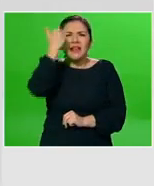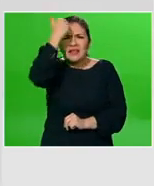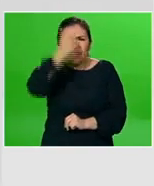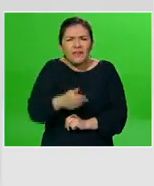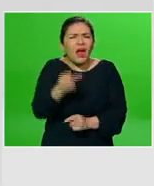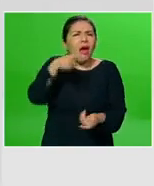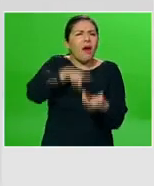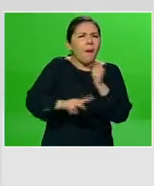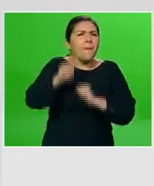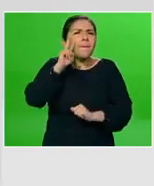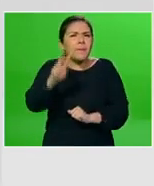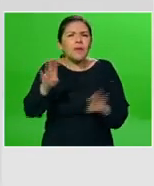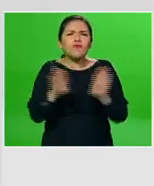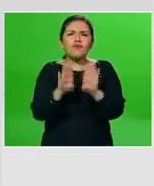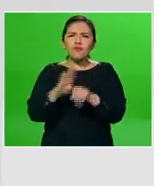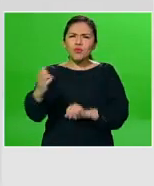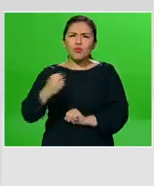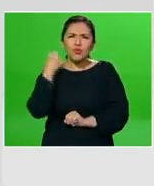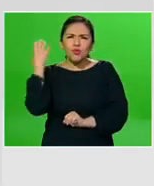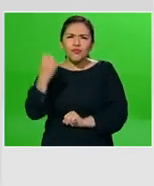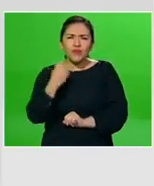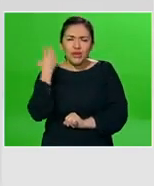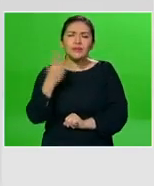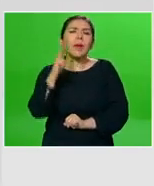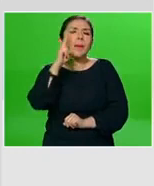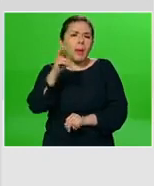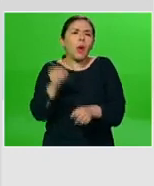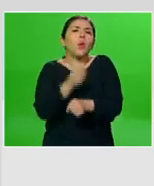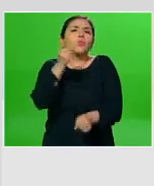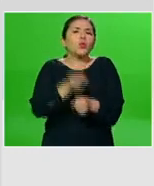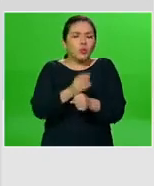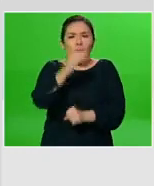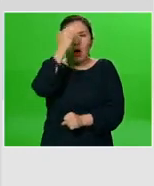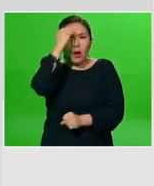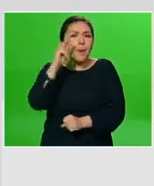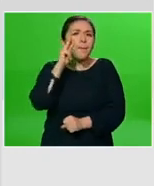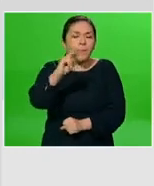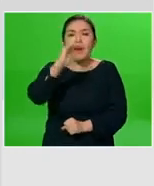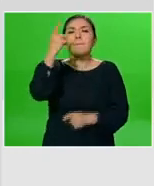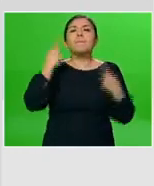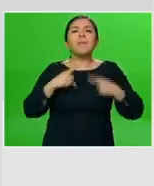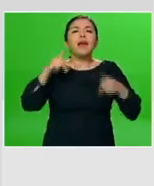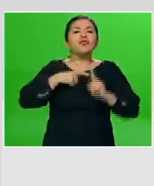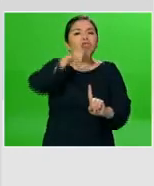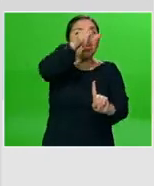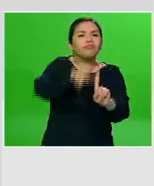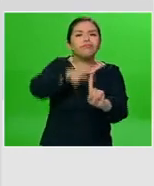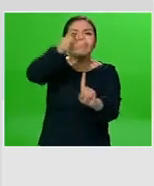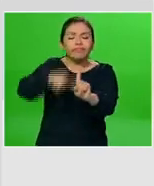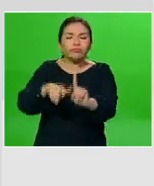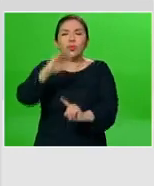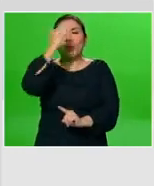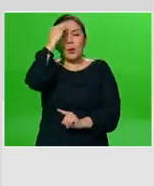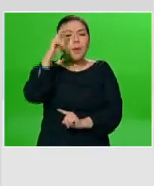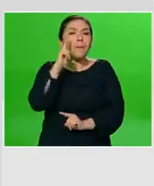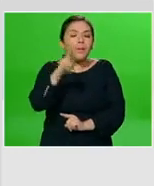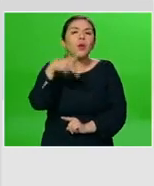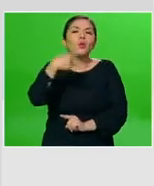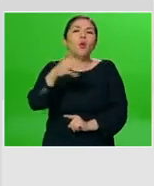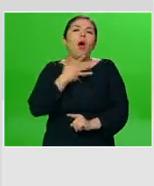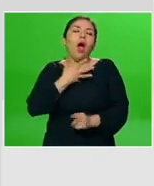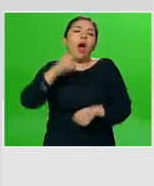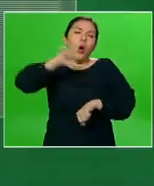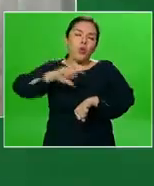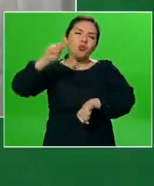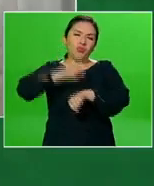escuchar esta conferencia pues tengan la oportunidad también de veros de conocerlos y de escucharlos mientras estamos en